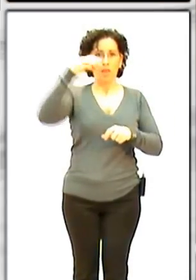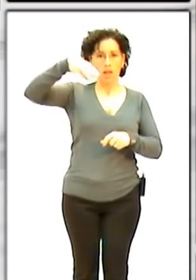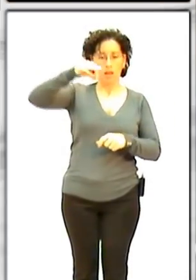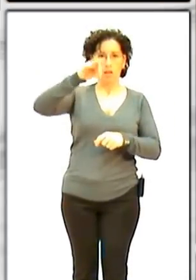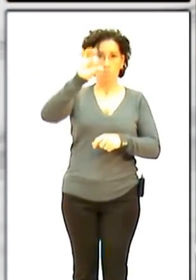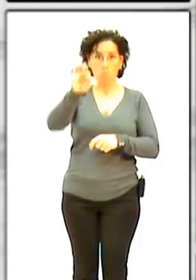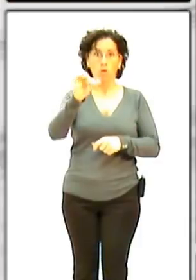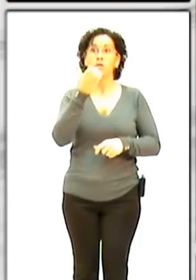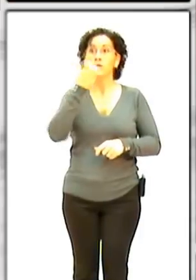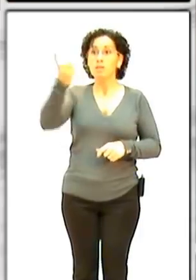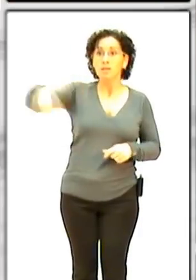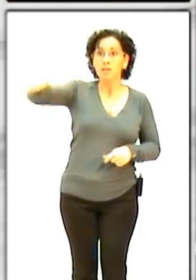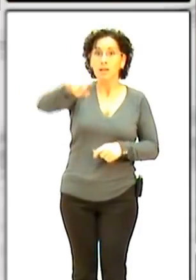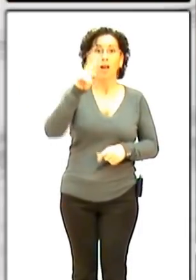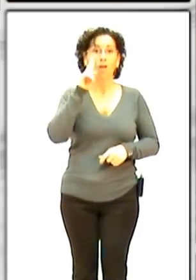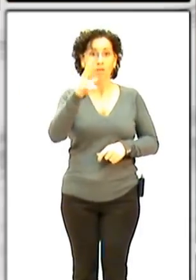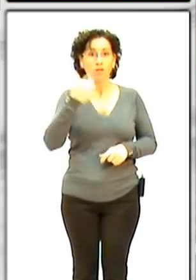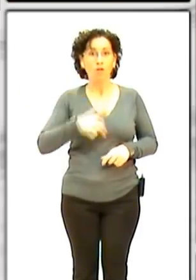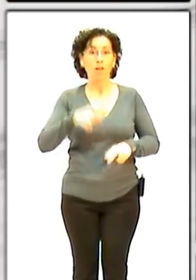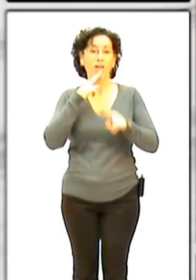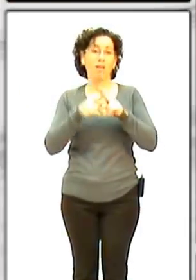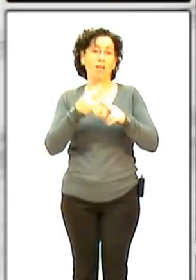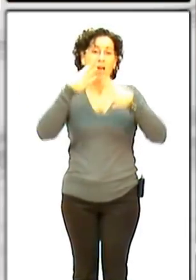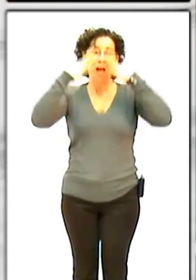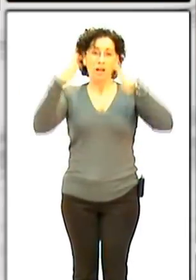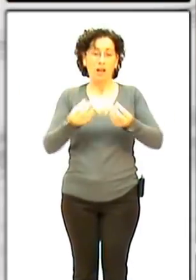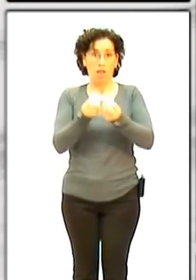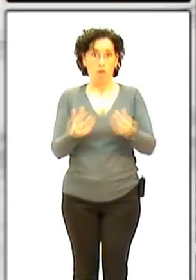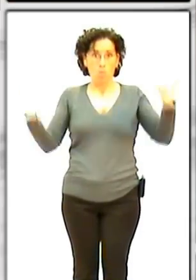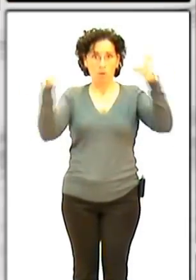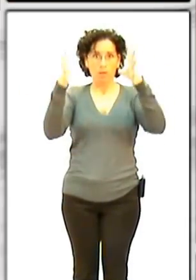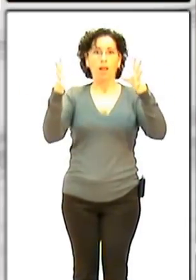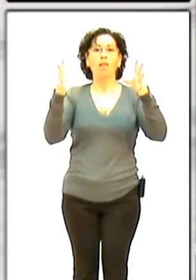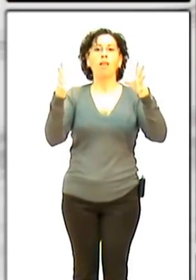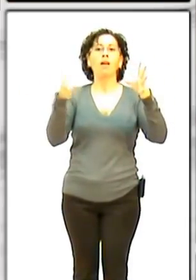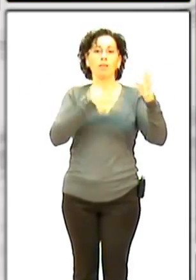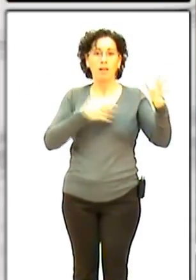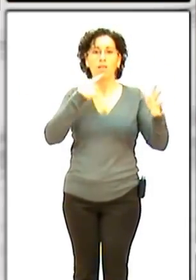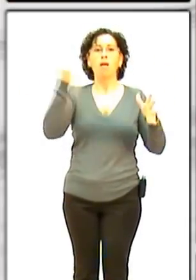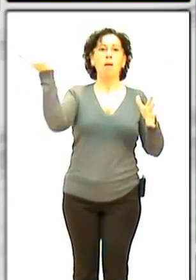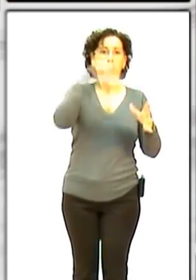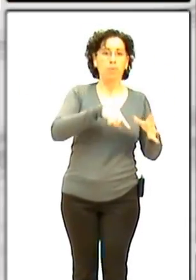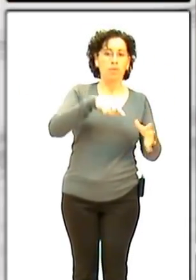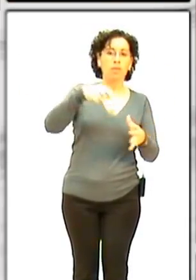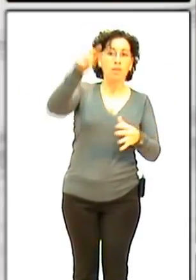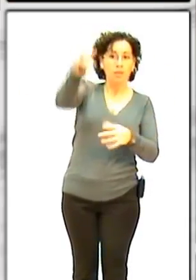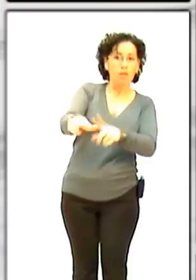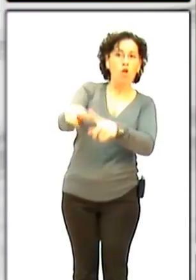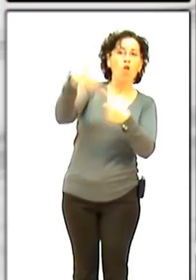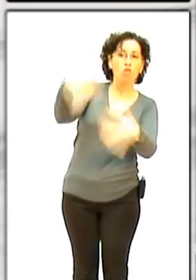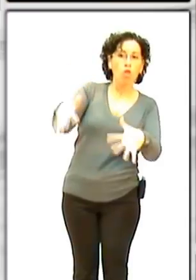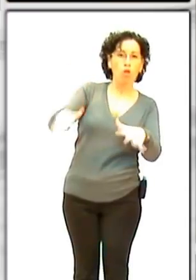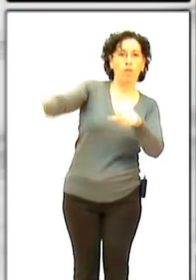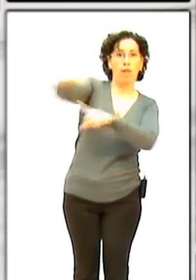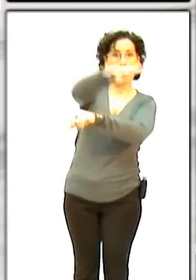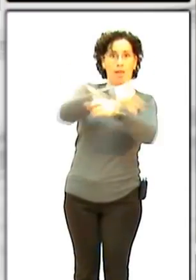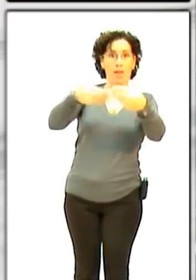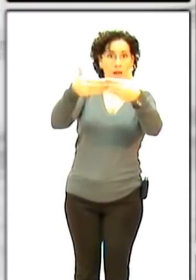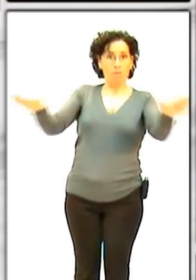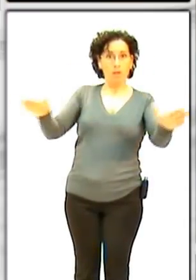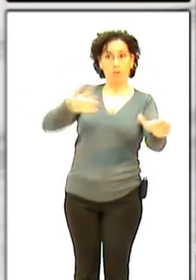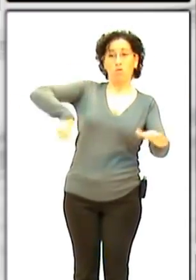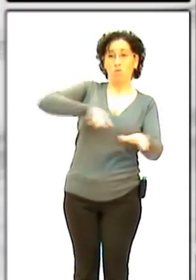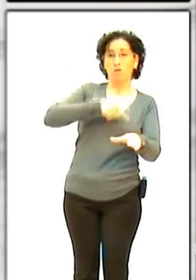visto la realidad aumentada, hemos visto la posibilidad de tener localizada la posición de una persona en un espacio abierto, ahora